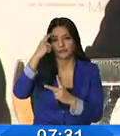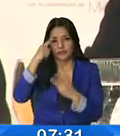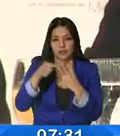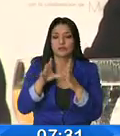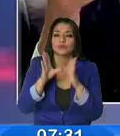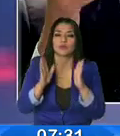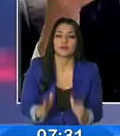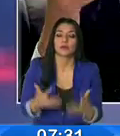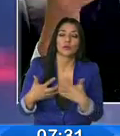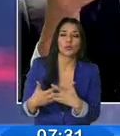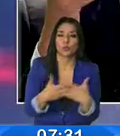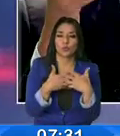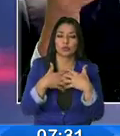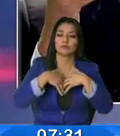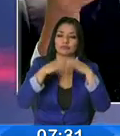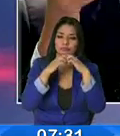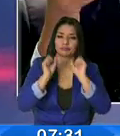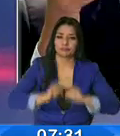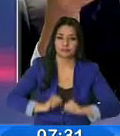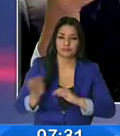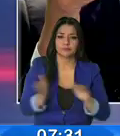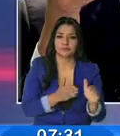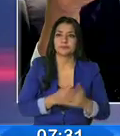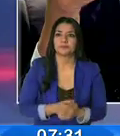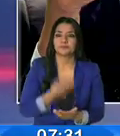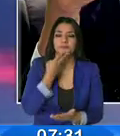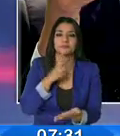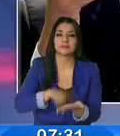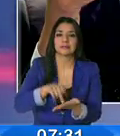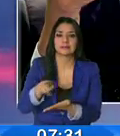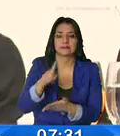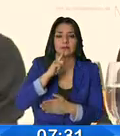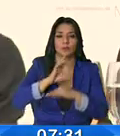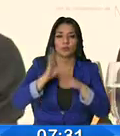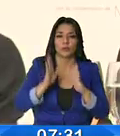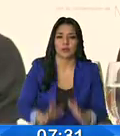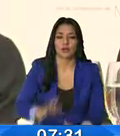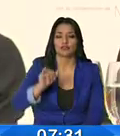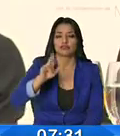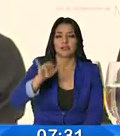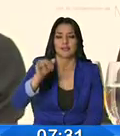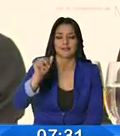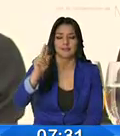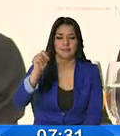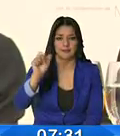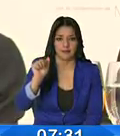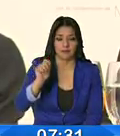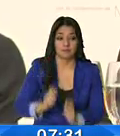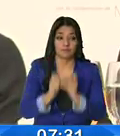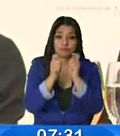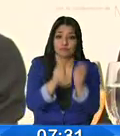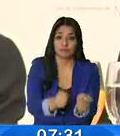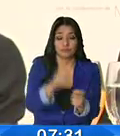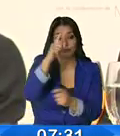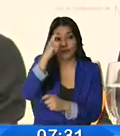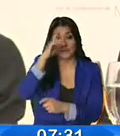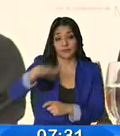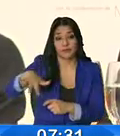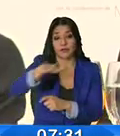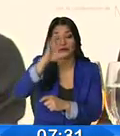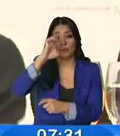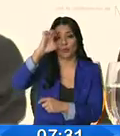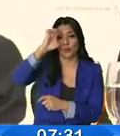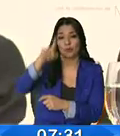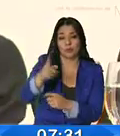ciudadanía. Levantamiento del visado Schengen para los ecuatorianos. Está puesto ya en consideración de la Unión Europea y estamos